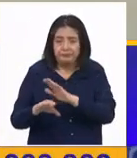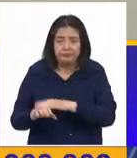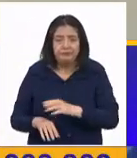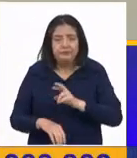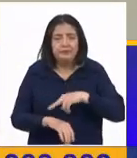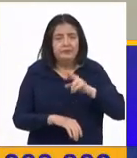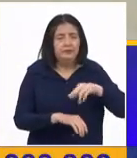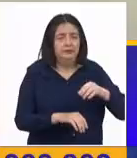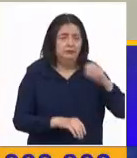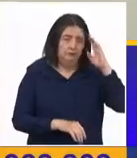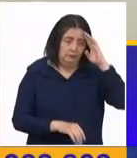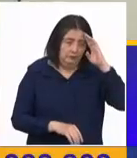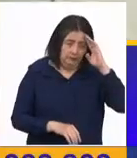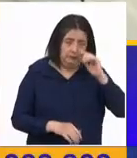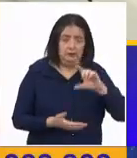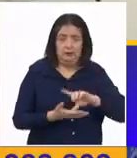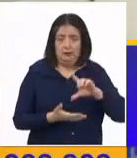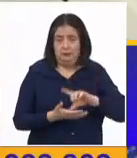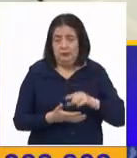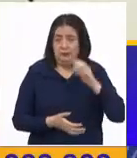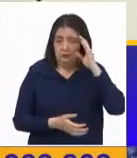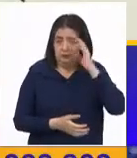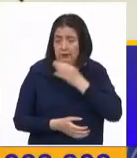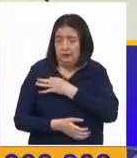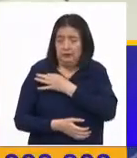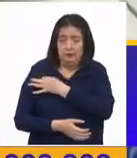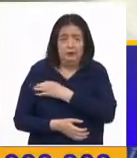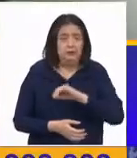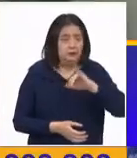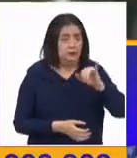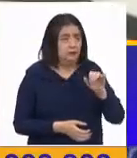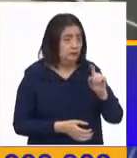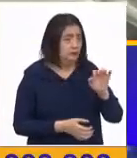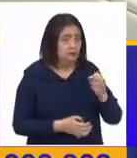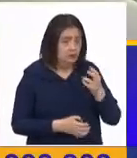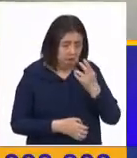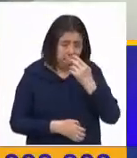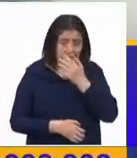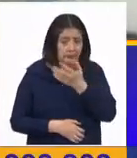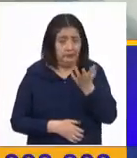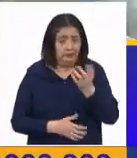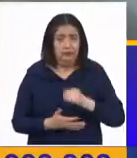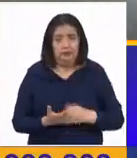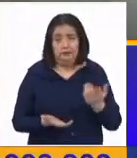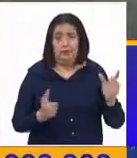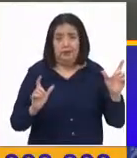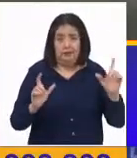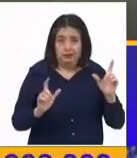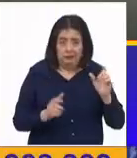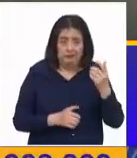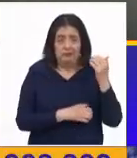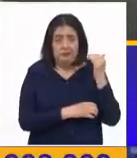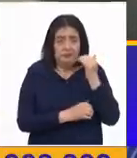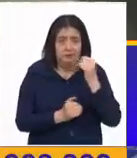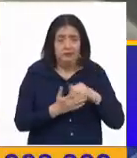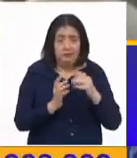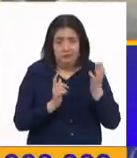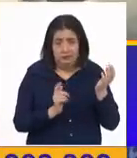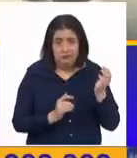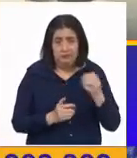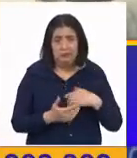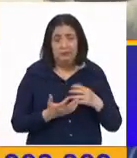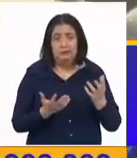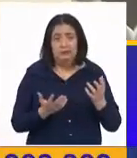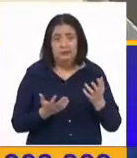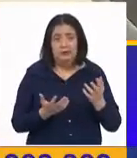región policial Lima, el general Jorge Angulo, ante esta situación crítica, porque si los medios de comunicación, que estamos con cámara, Fátima,